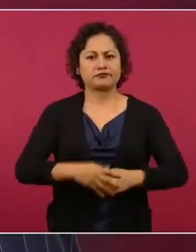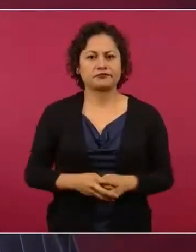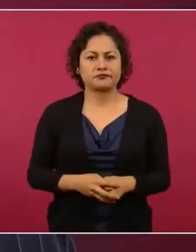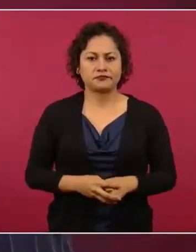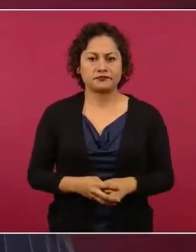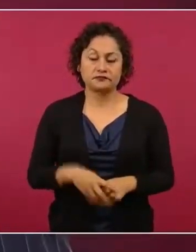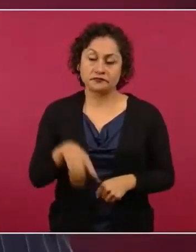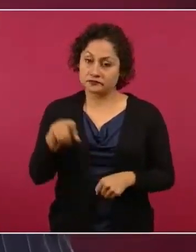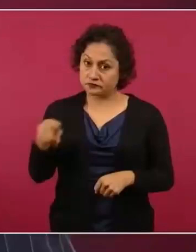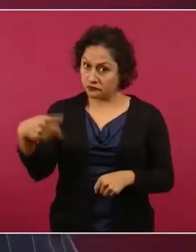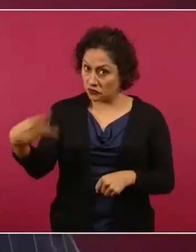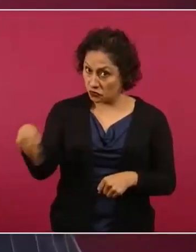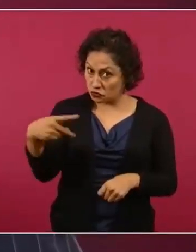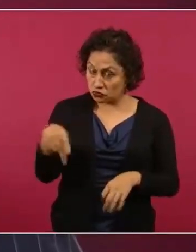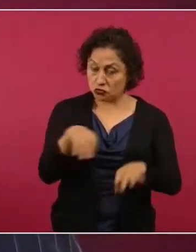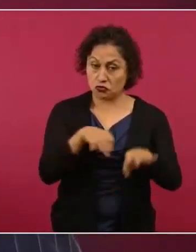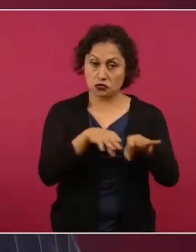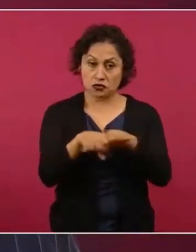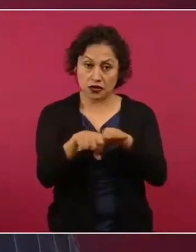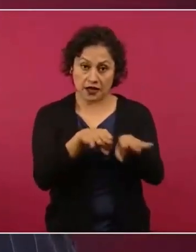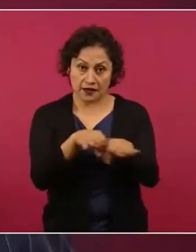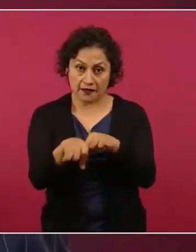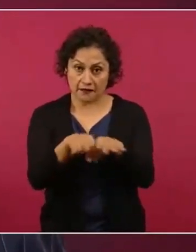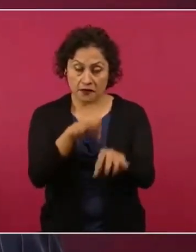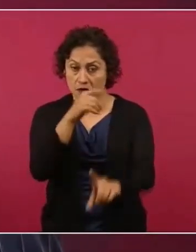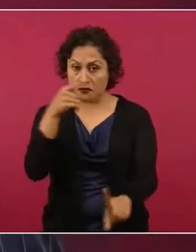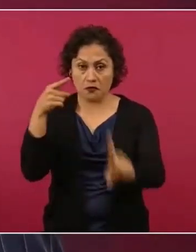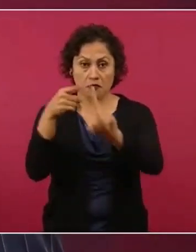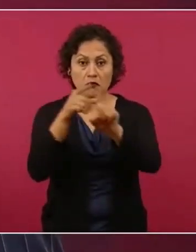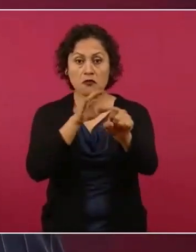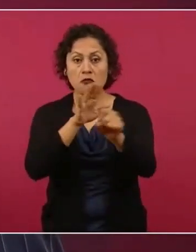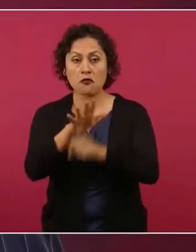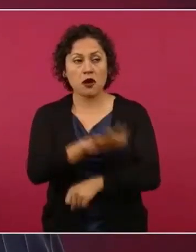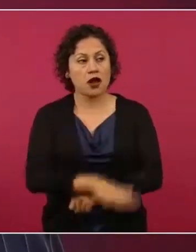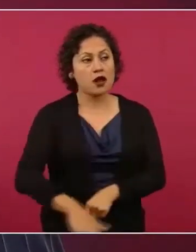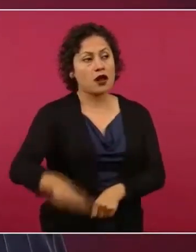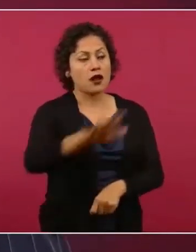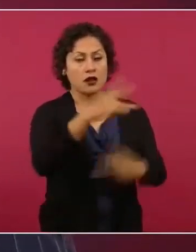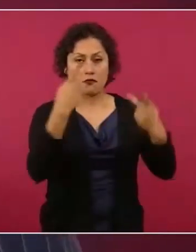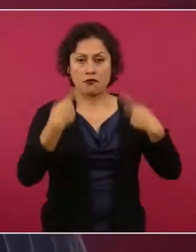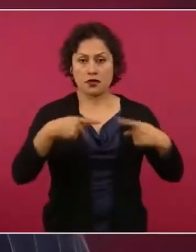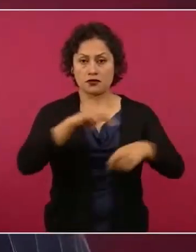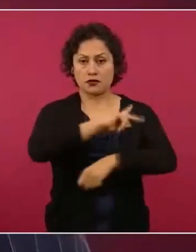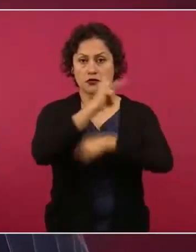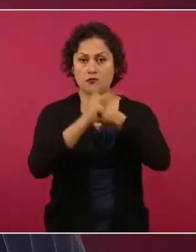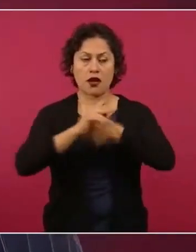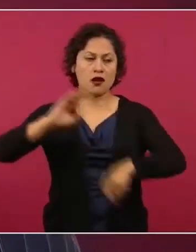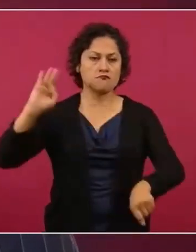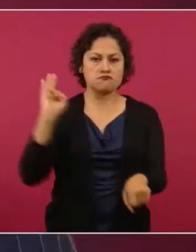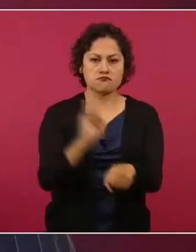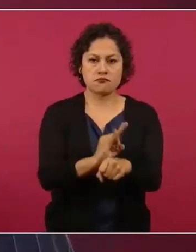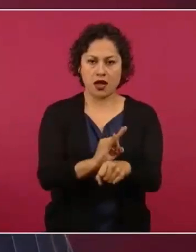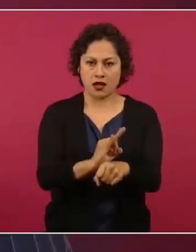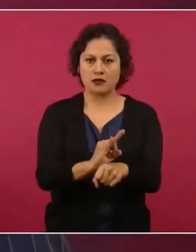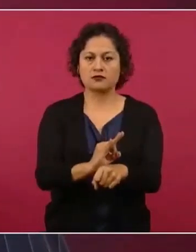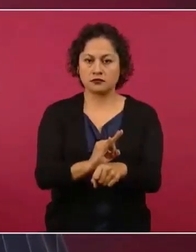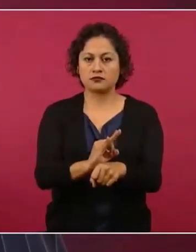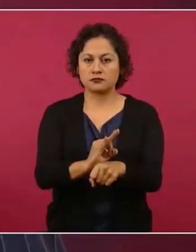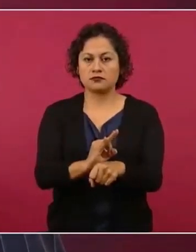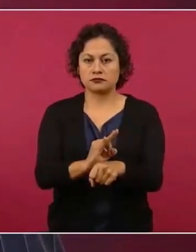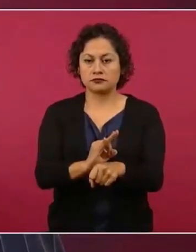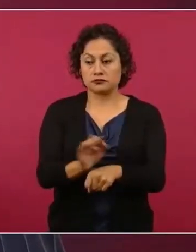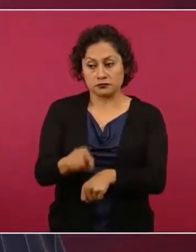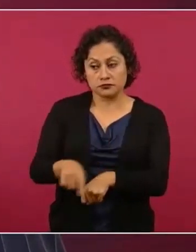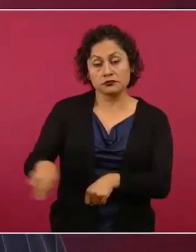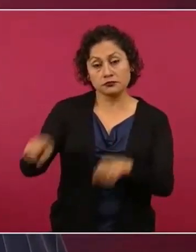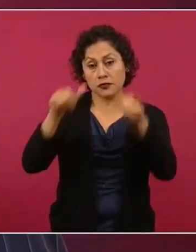en defensa de los ciudadanos, garantizando la protección de todos